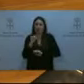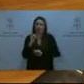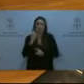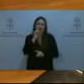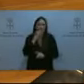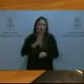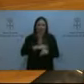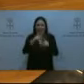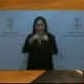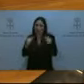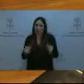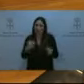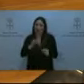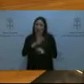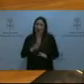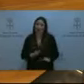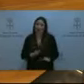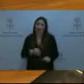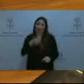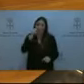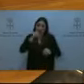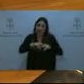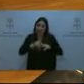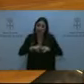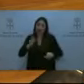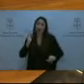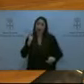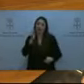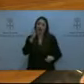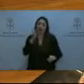y que se sacrifiquen los intereses del Principado al voto de un diputado. Nada más.